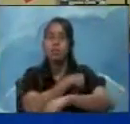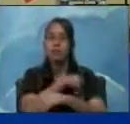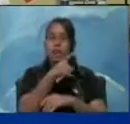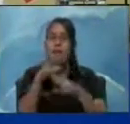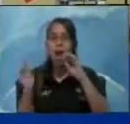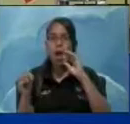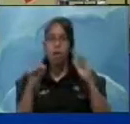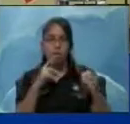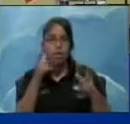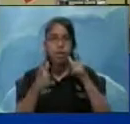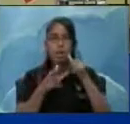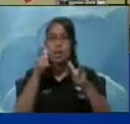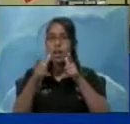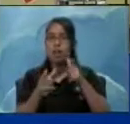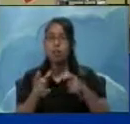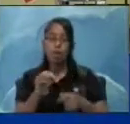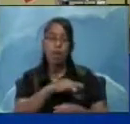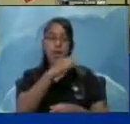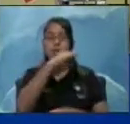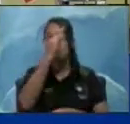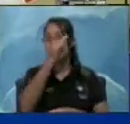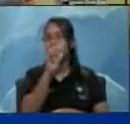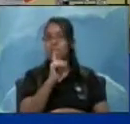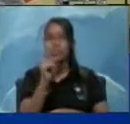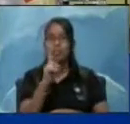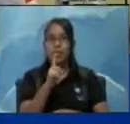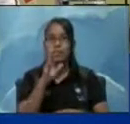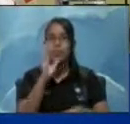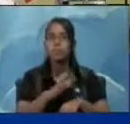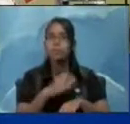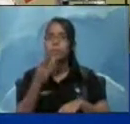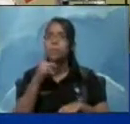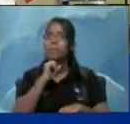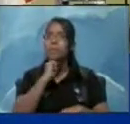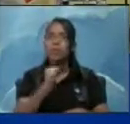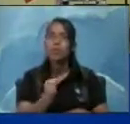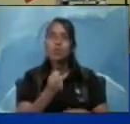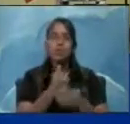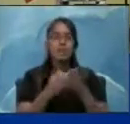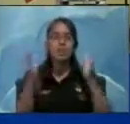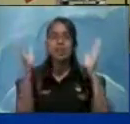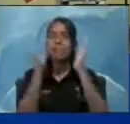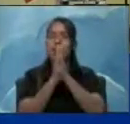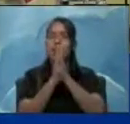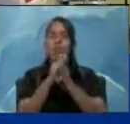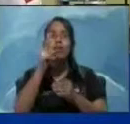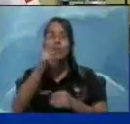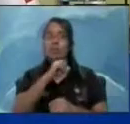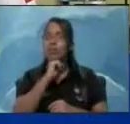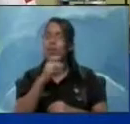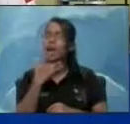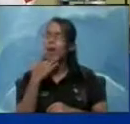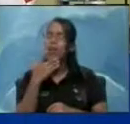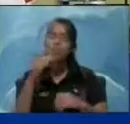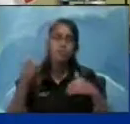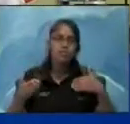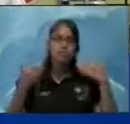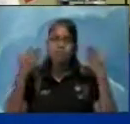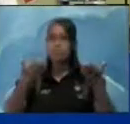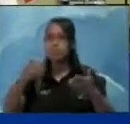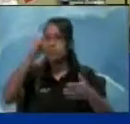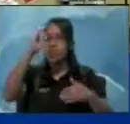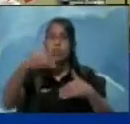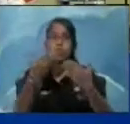hablar en lenguas espirituales porque eso es sagrado eso es algo que da Dios